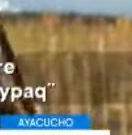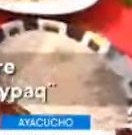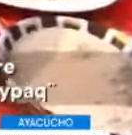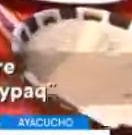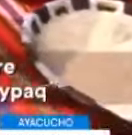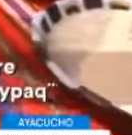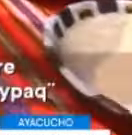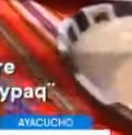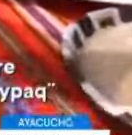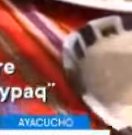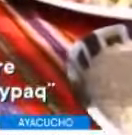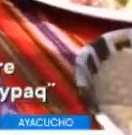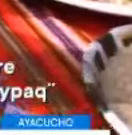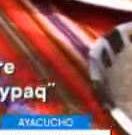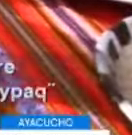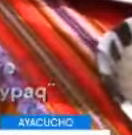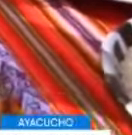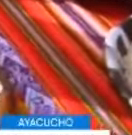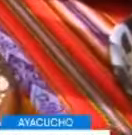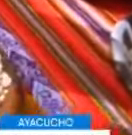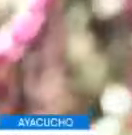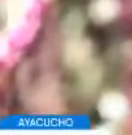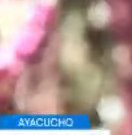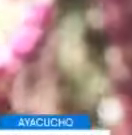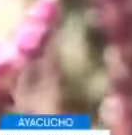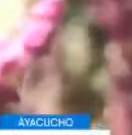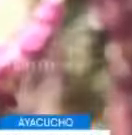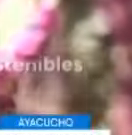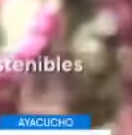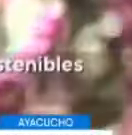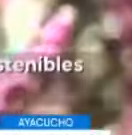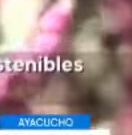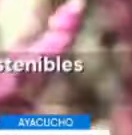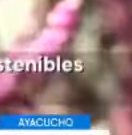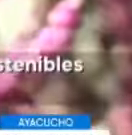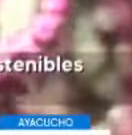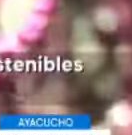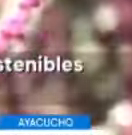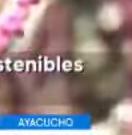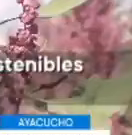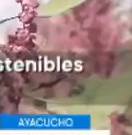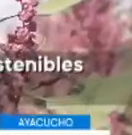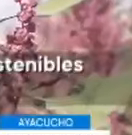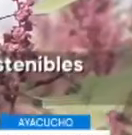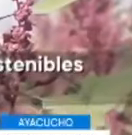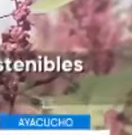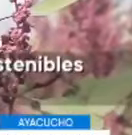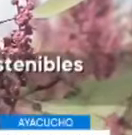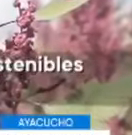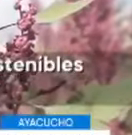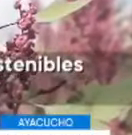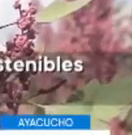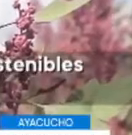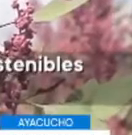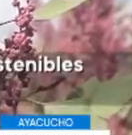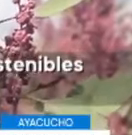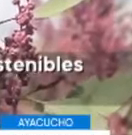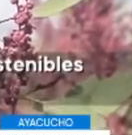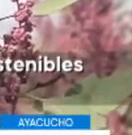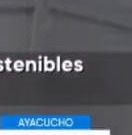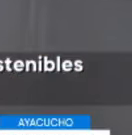Pukante Ayataki. Suma Hakase Payasataki Sasina. Ukasul Kasuyo Jagarja Kurana Kasa Israkayaja